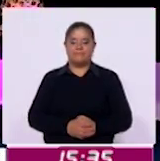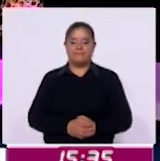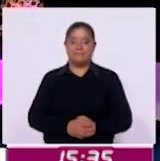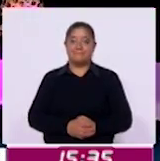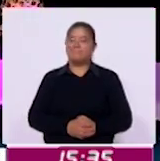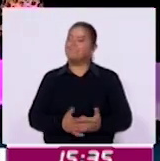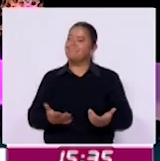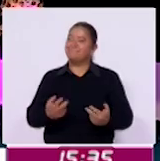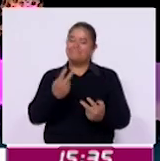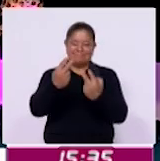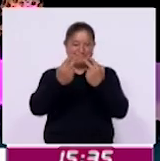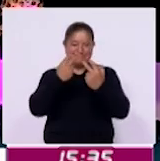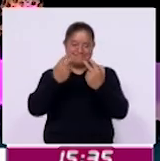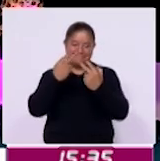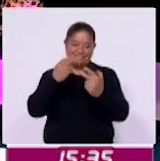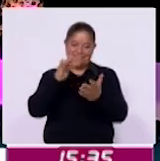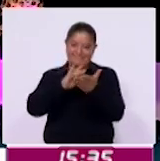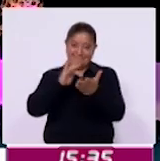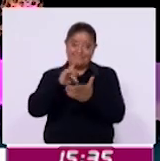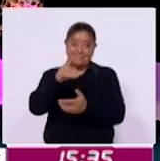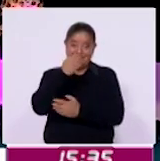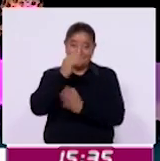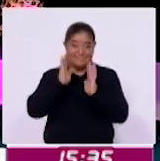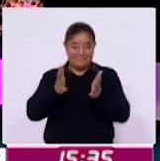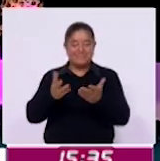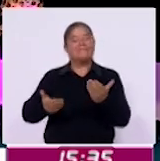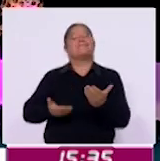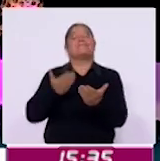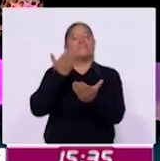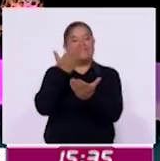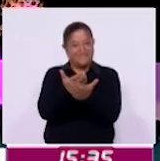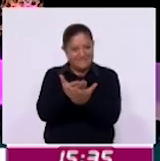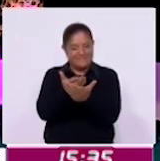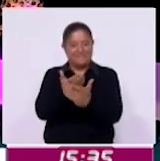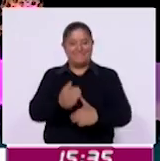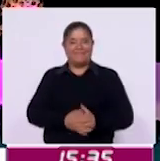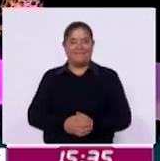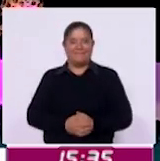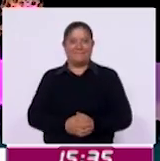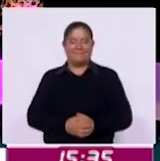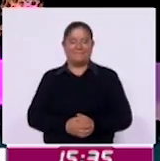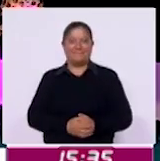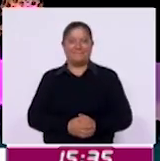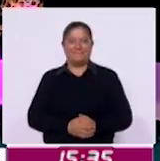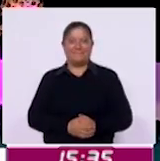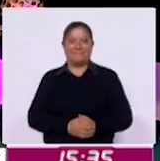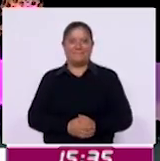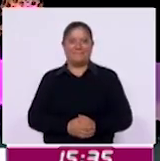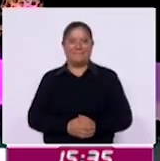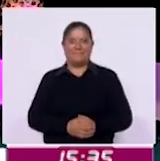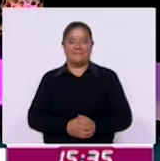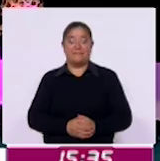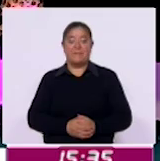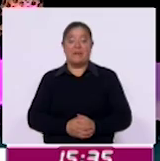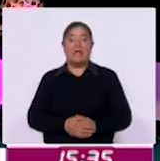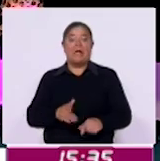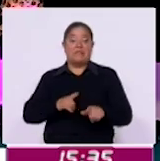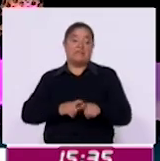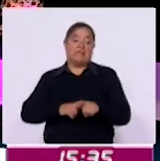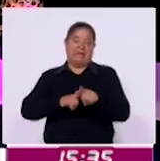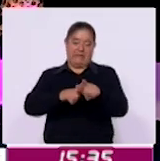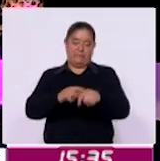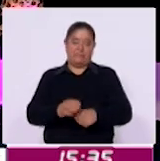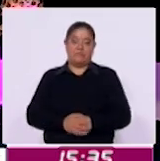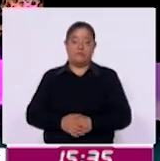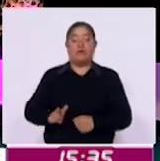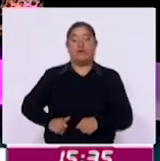Gracias por continuar con nosotros y ya degusta de sus alimentos, tenga usted buen provecho. Continuamos con la información de esta tarde.